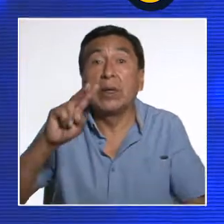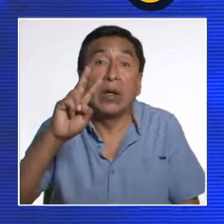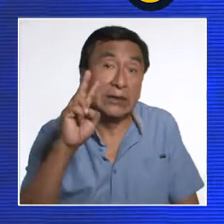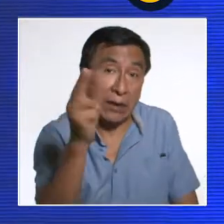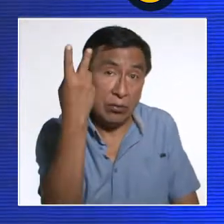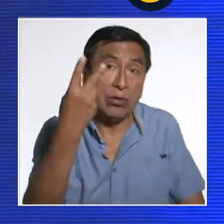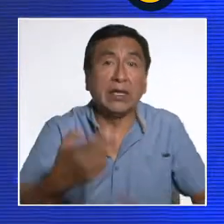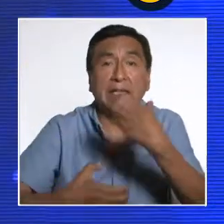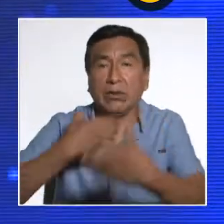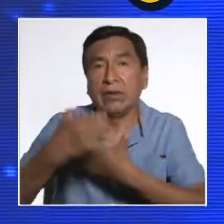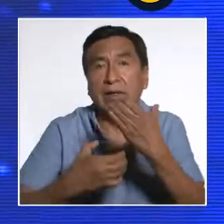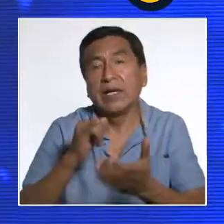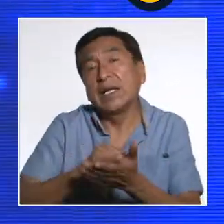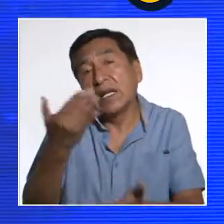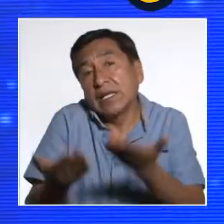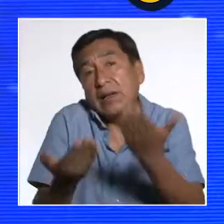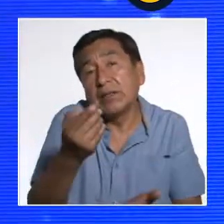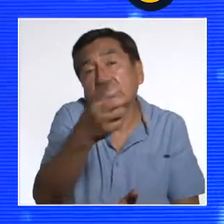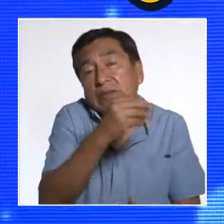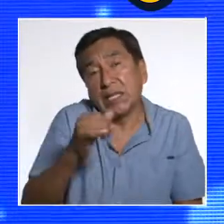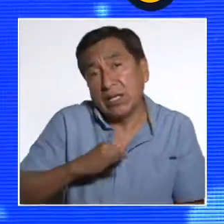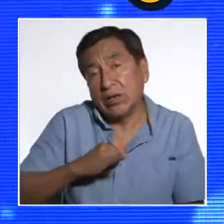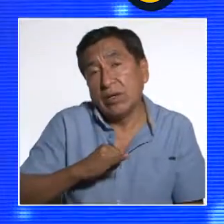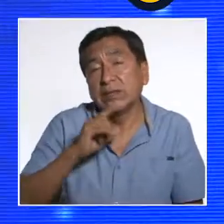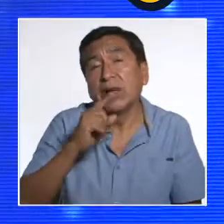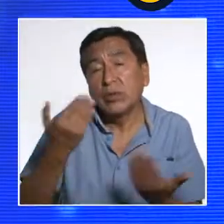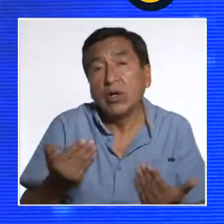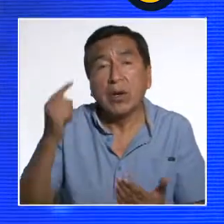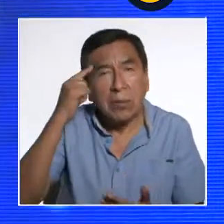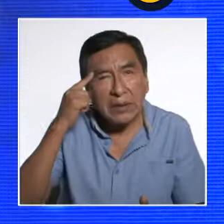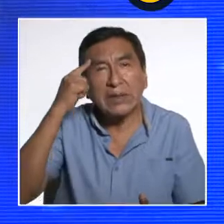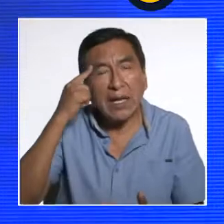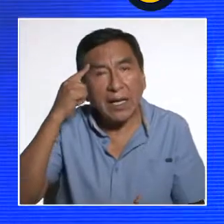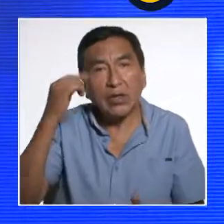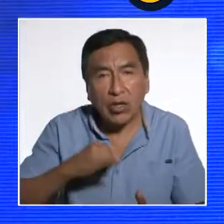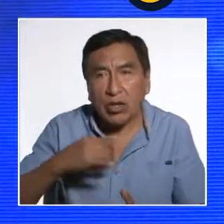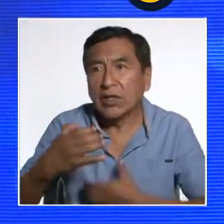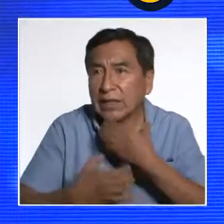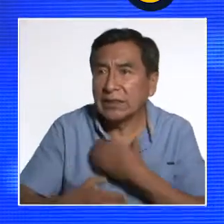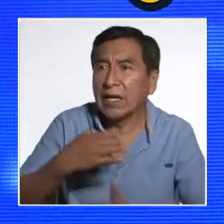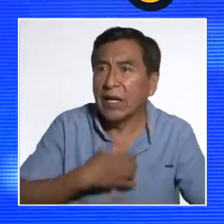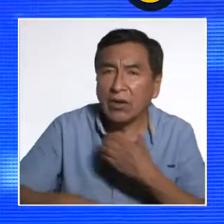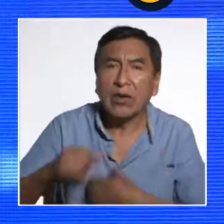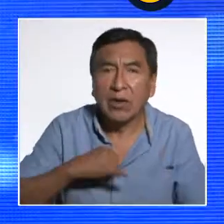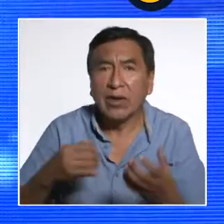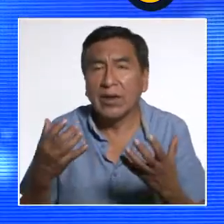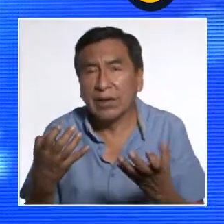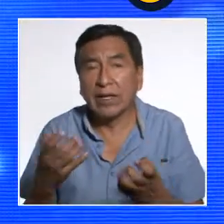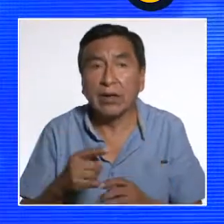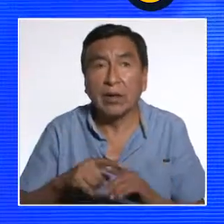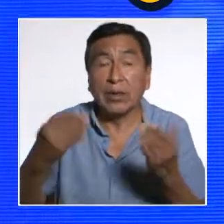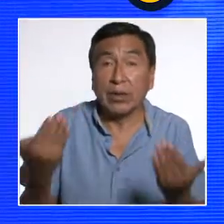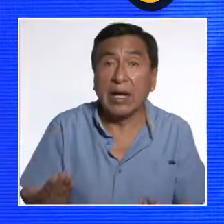grito, que tal vez usted y yo estamos hoy pensando y dice, yo deseo, yo quiero. Pero